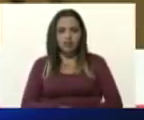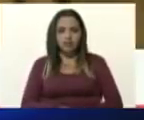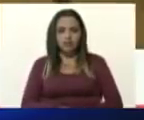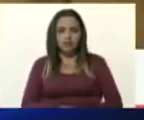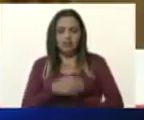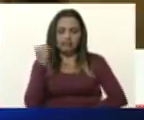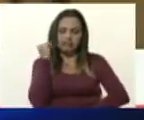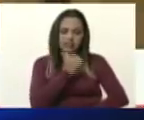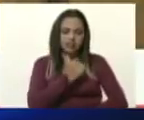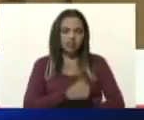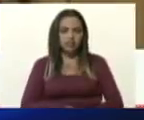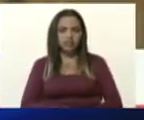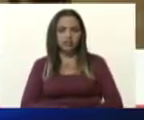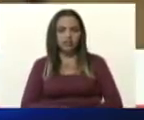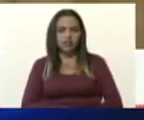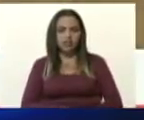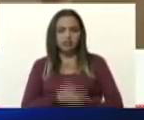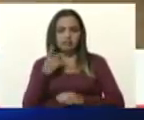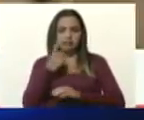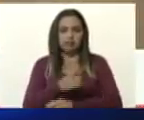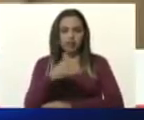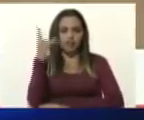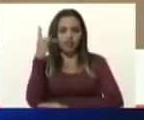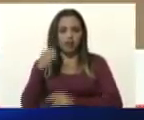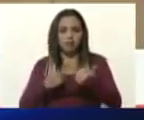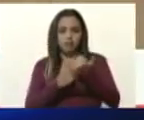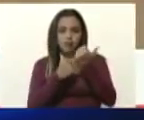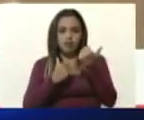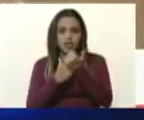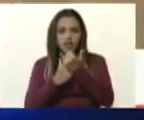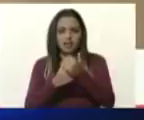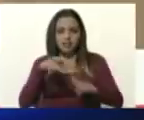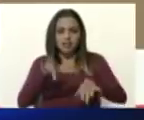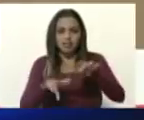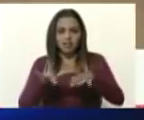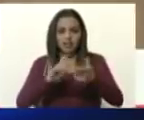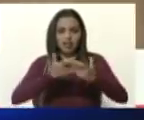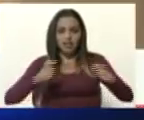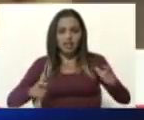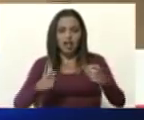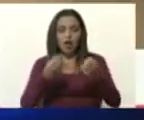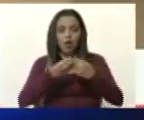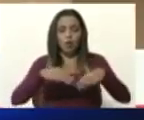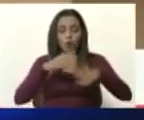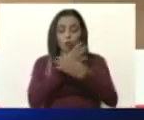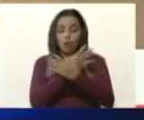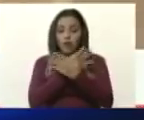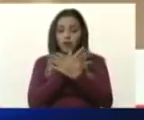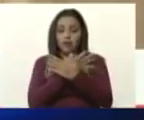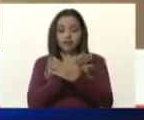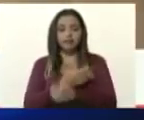de la dictadura boliviana apoyada por el secretario general de la oea